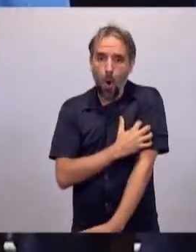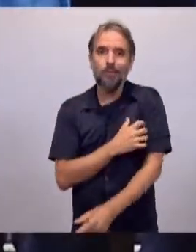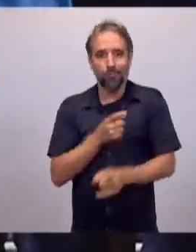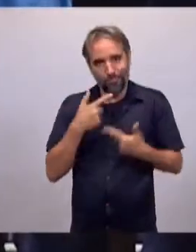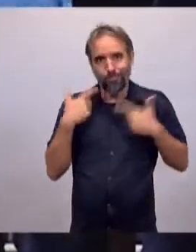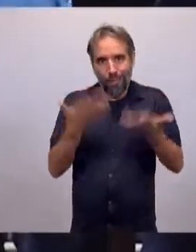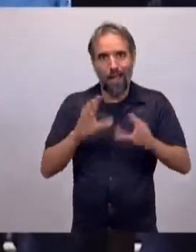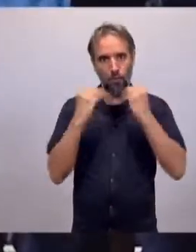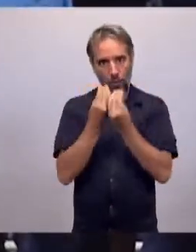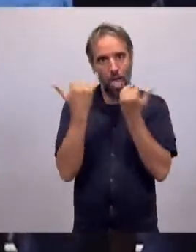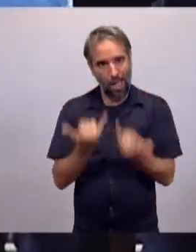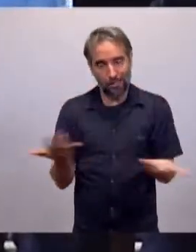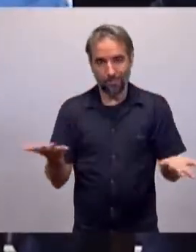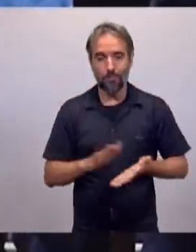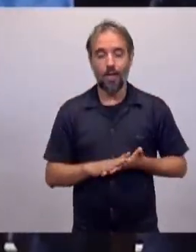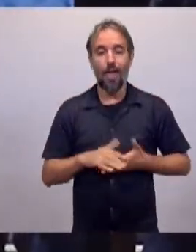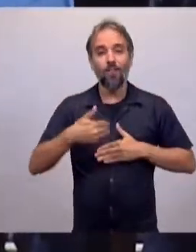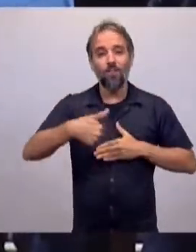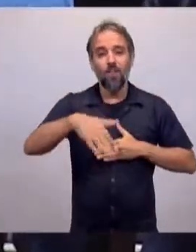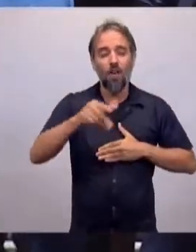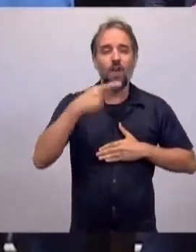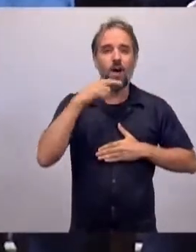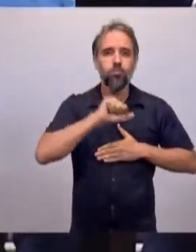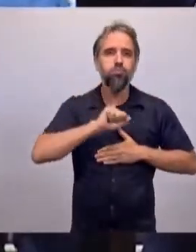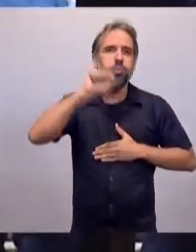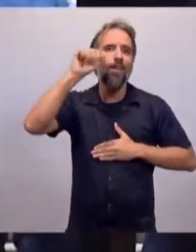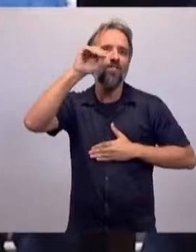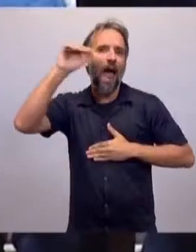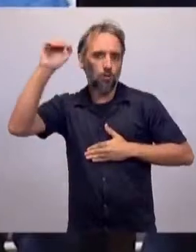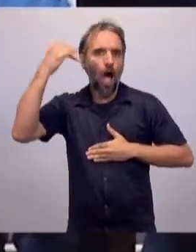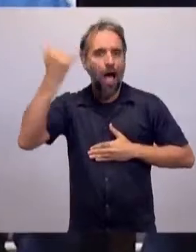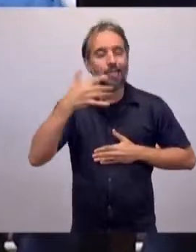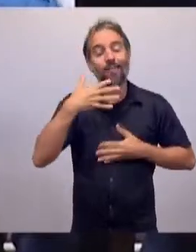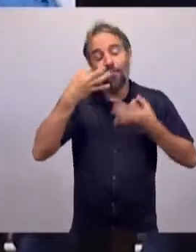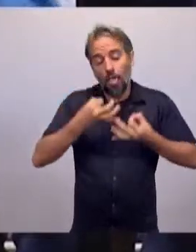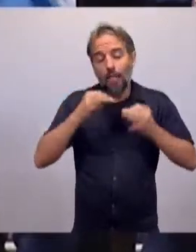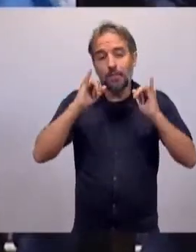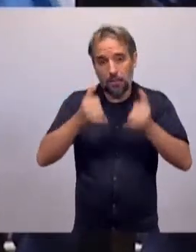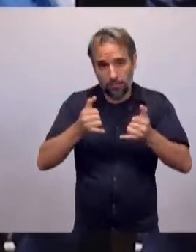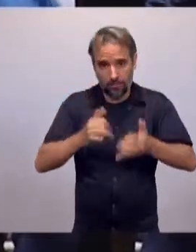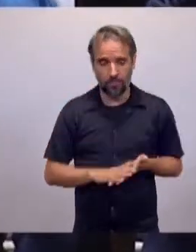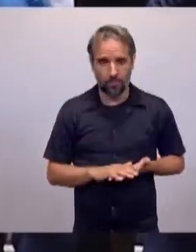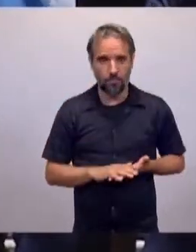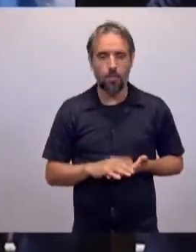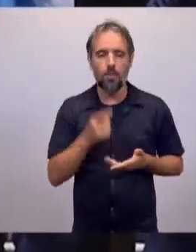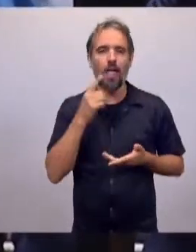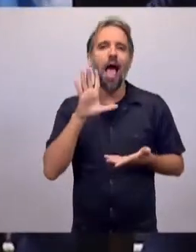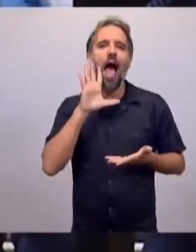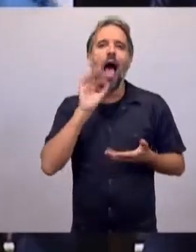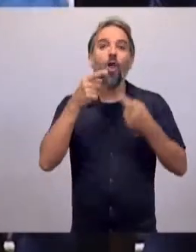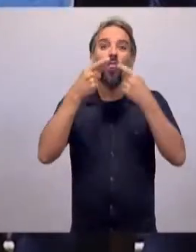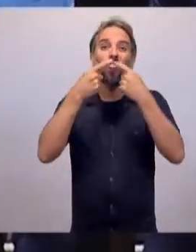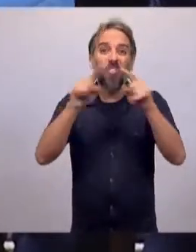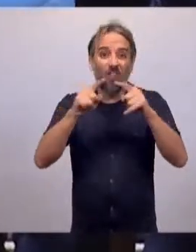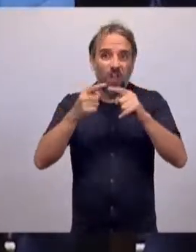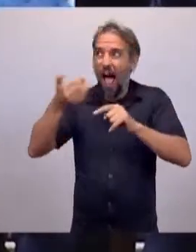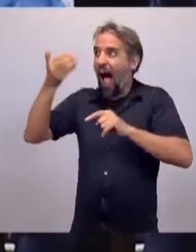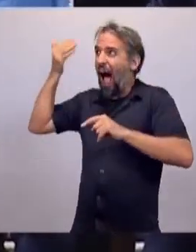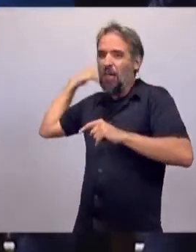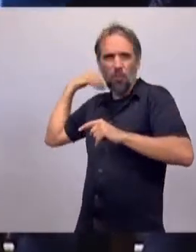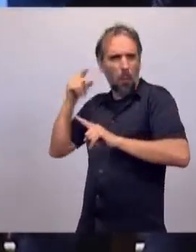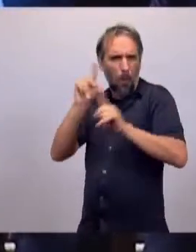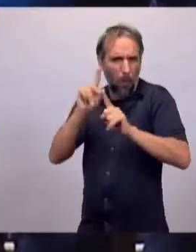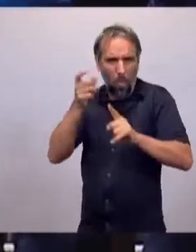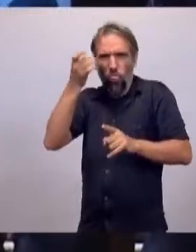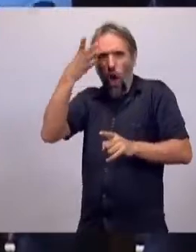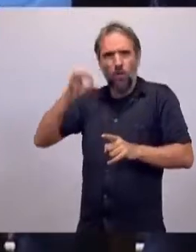indigentes. Habrá esta inflación, es cierto, pero no es algo muy distinto a lo que ha pasado en los últimos